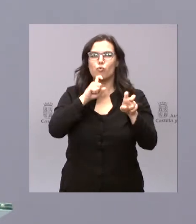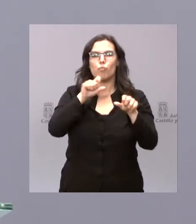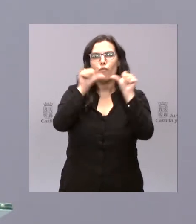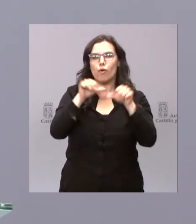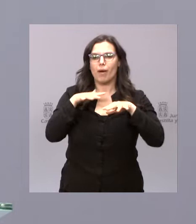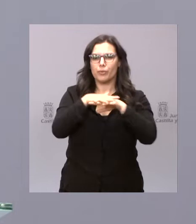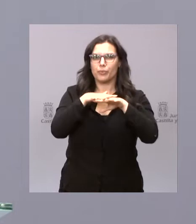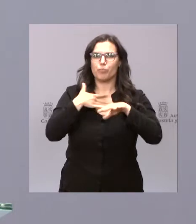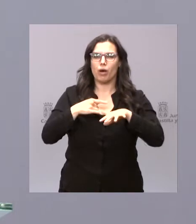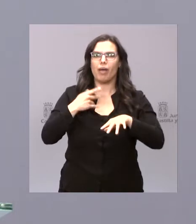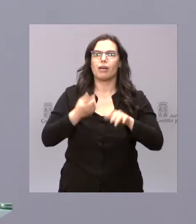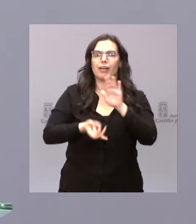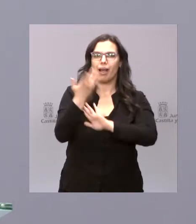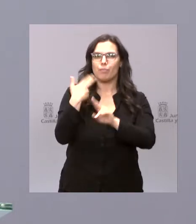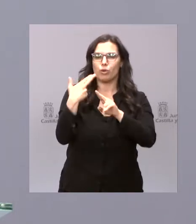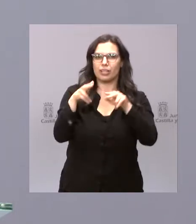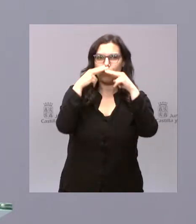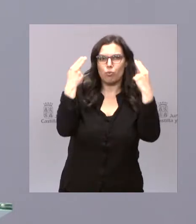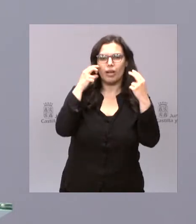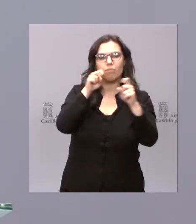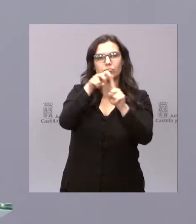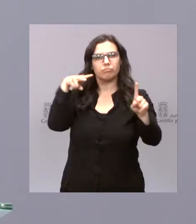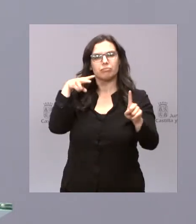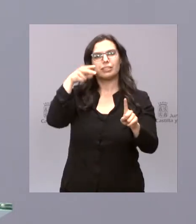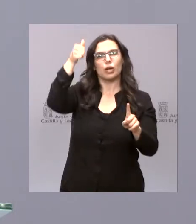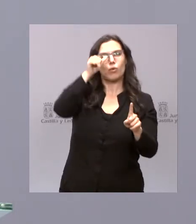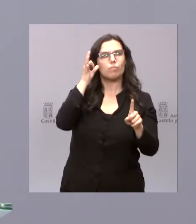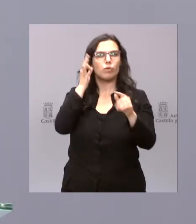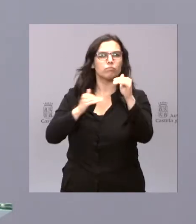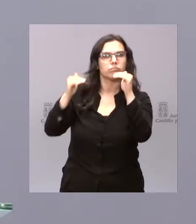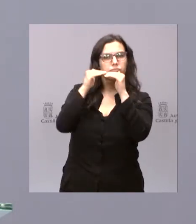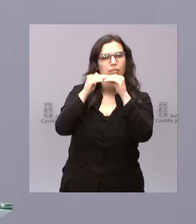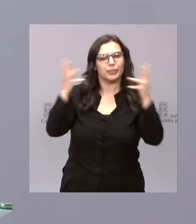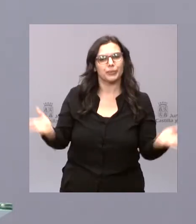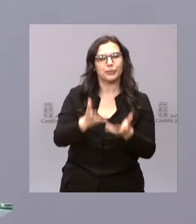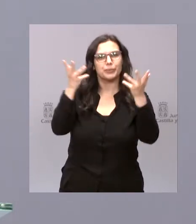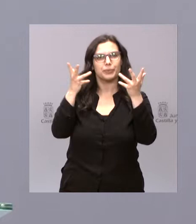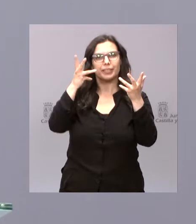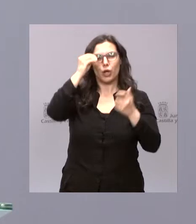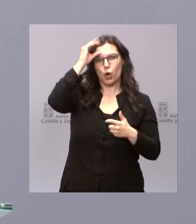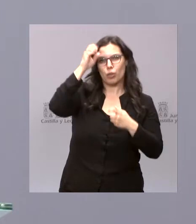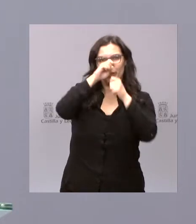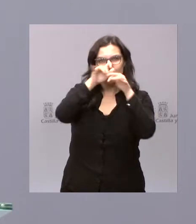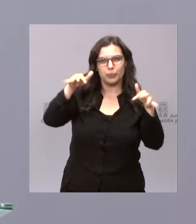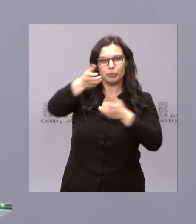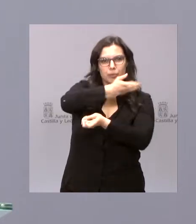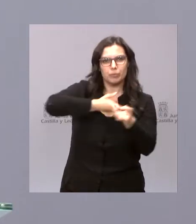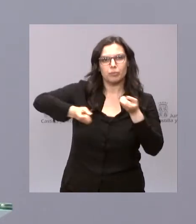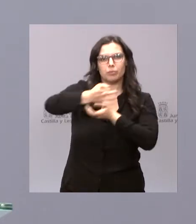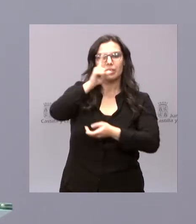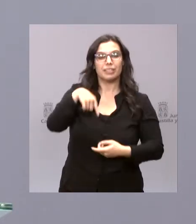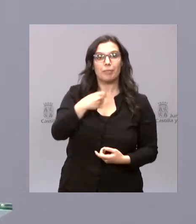política pública con perspectiva de género, fomentando la transformación del conocimiento y cubriendo necesidades no detectadas hasta